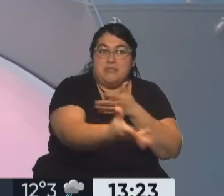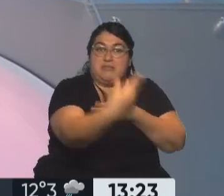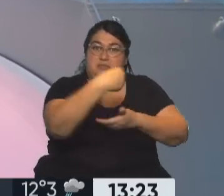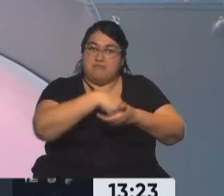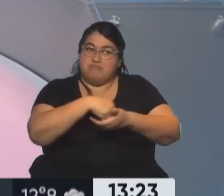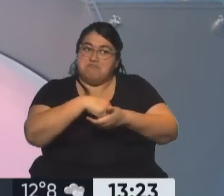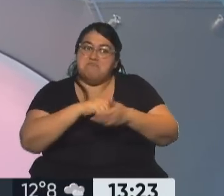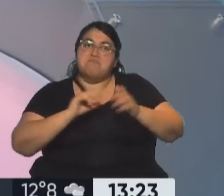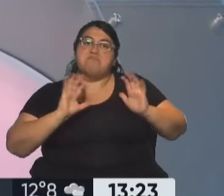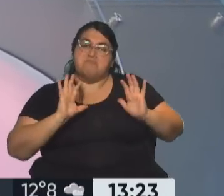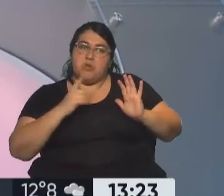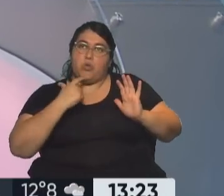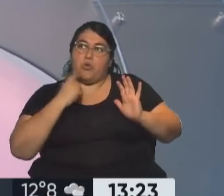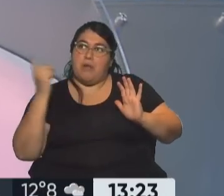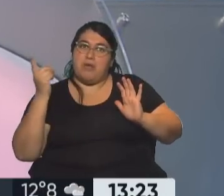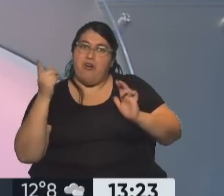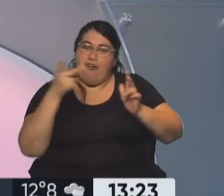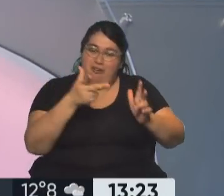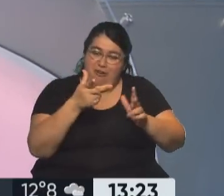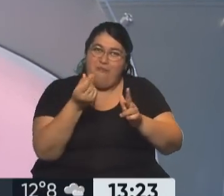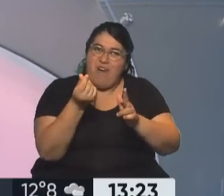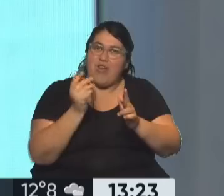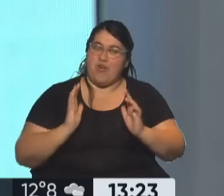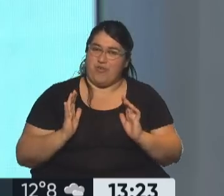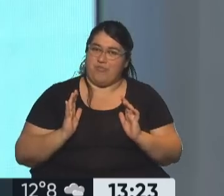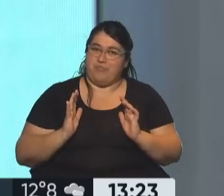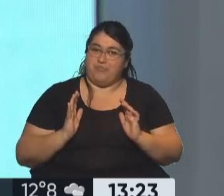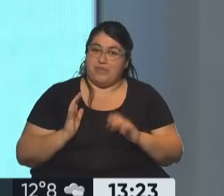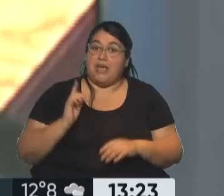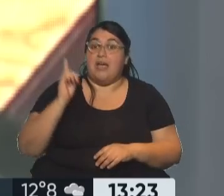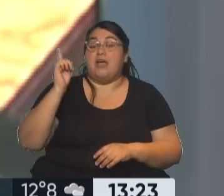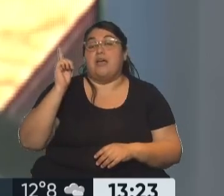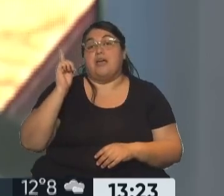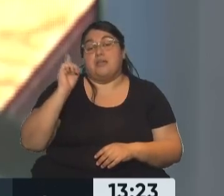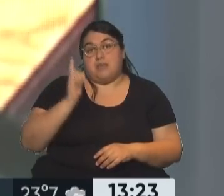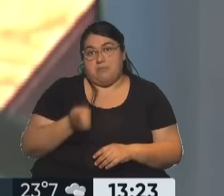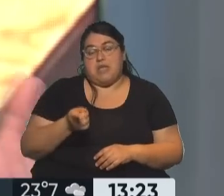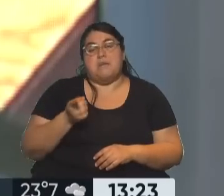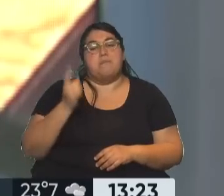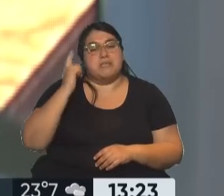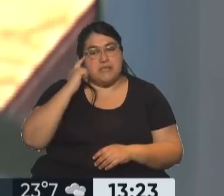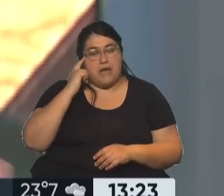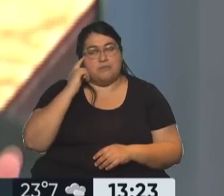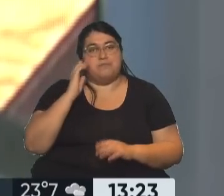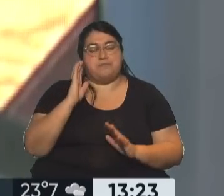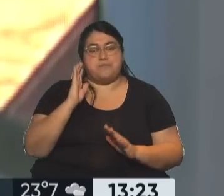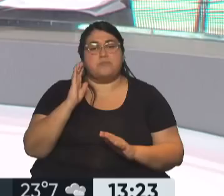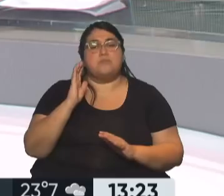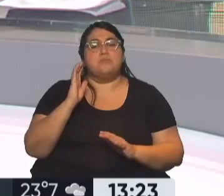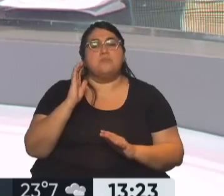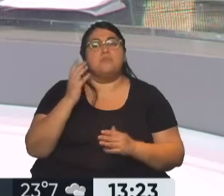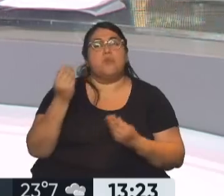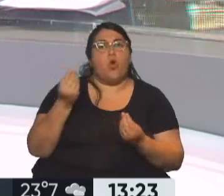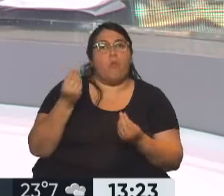de poner en agenda temas de su interés y el interés de Brasil. Por un lado, esta, bueno, por lo menos formulación